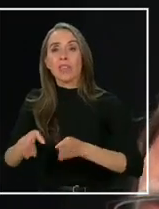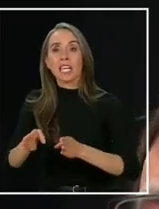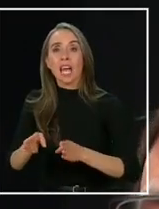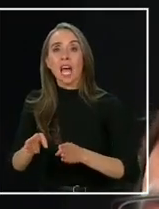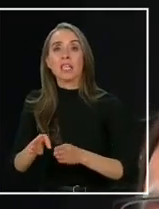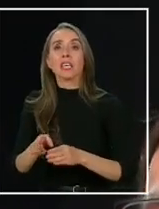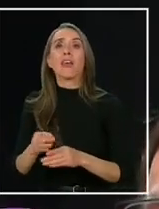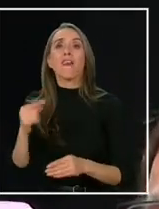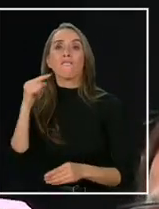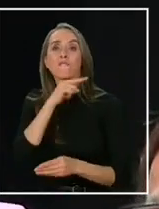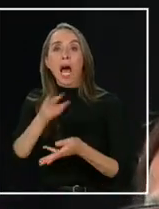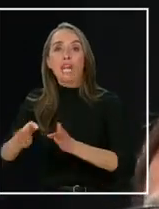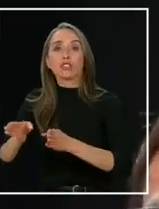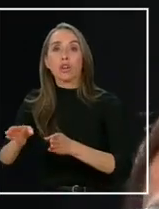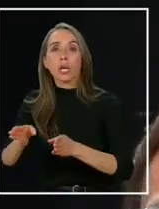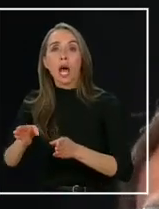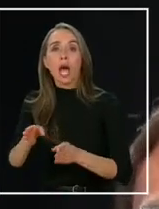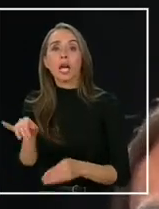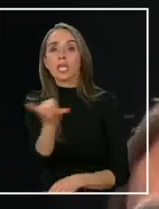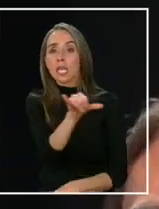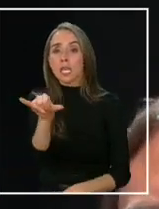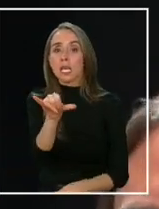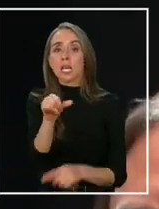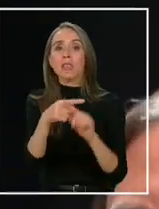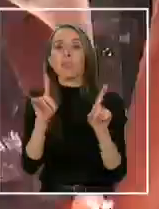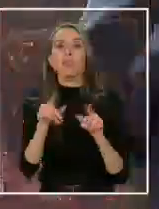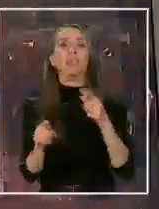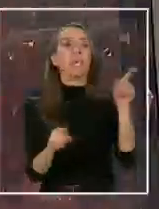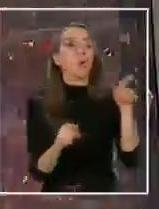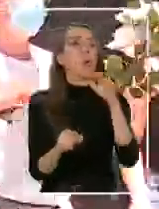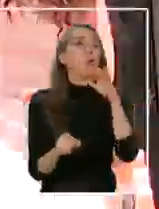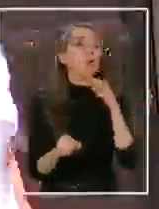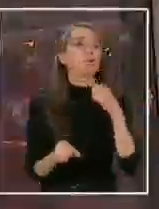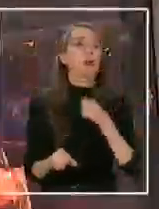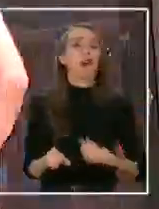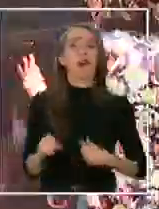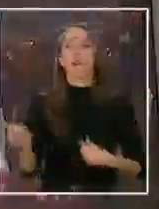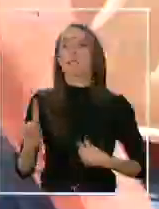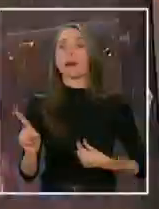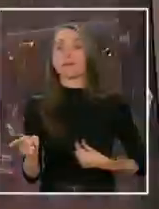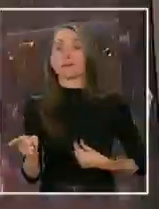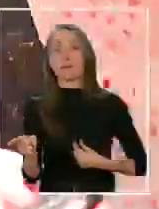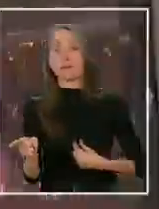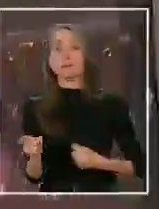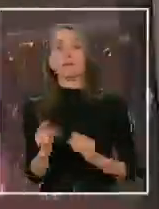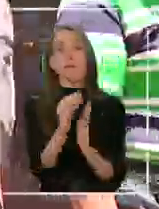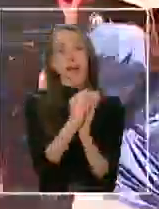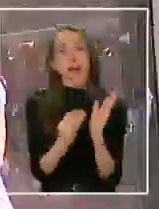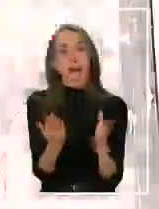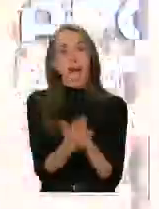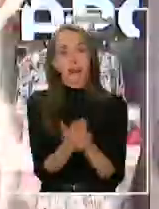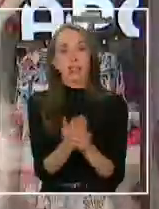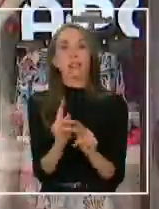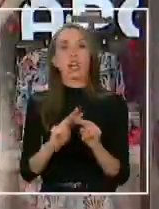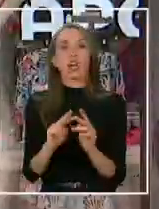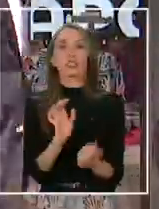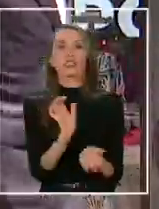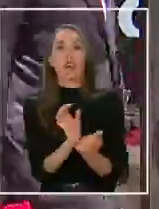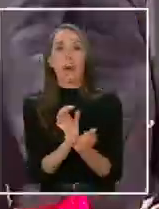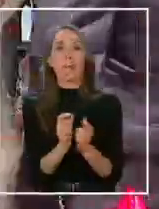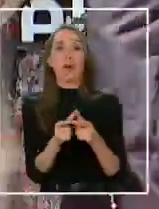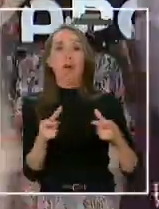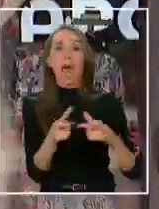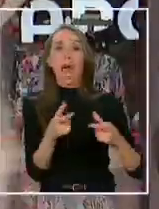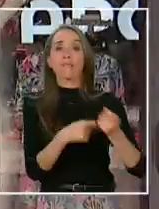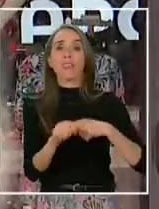que falsifican en las calles, solo los diferencia la corbata. Conocidos estos nuevos antecedentes, las acciones de La Polar fueron